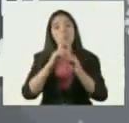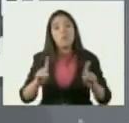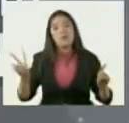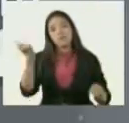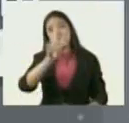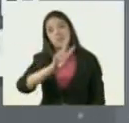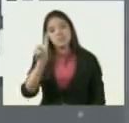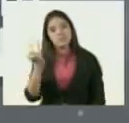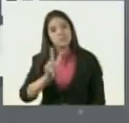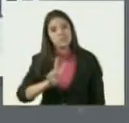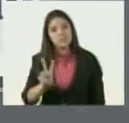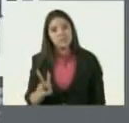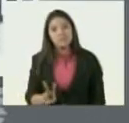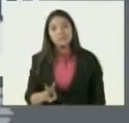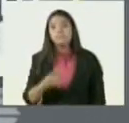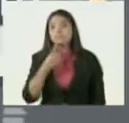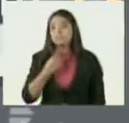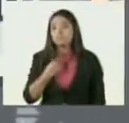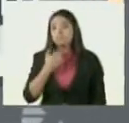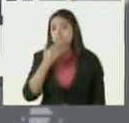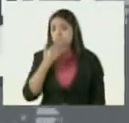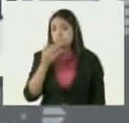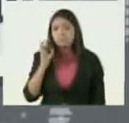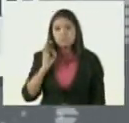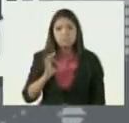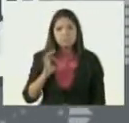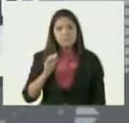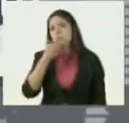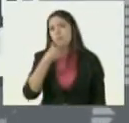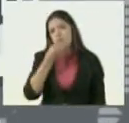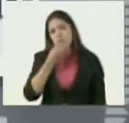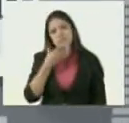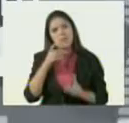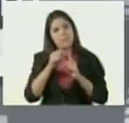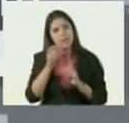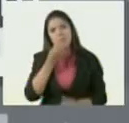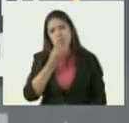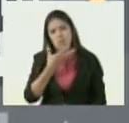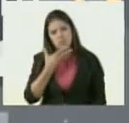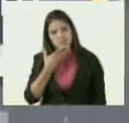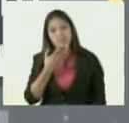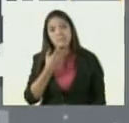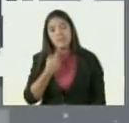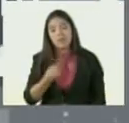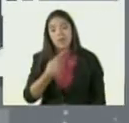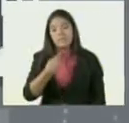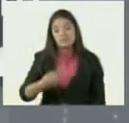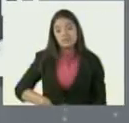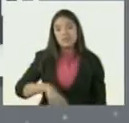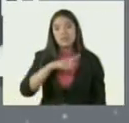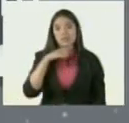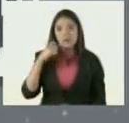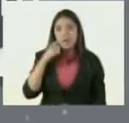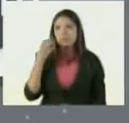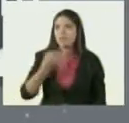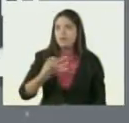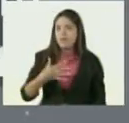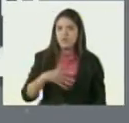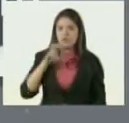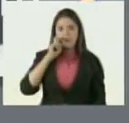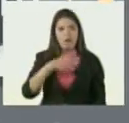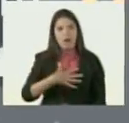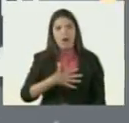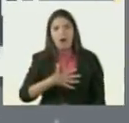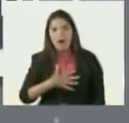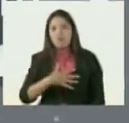venezolano y me dijo unas palabras bien bonitas. El presidente Putin me dijo: admiro el coraje,